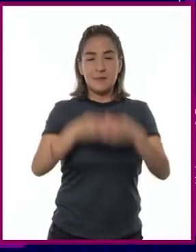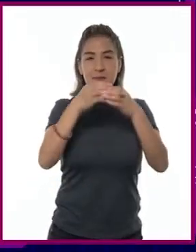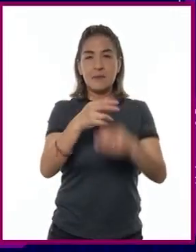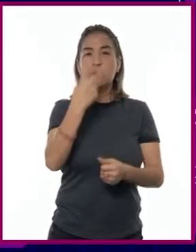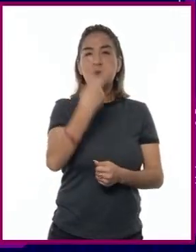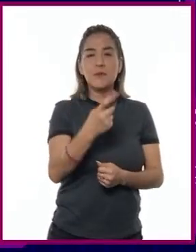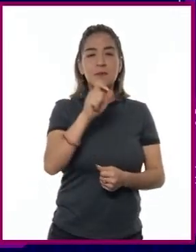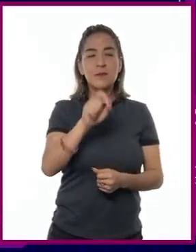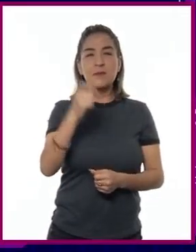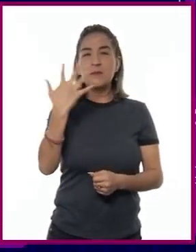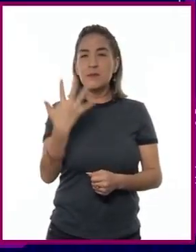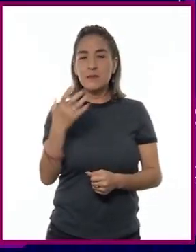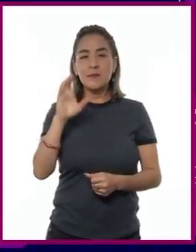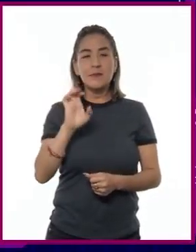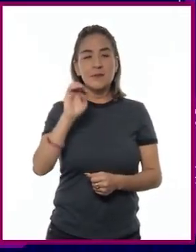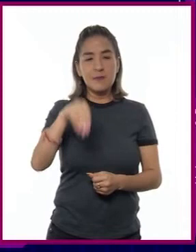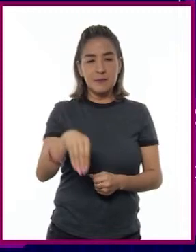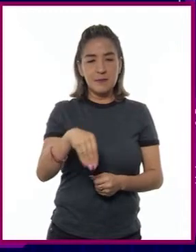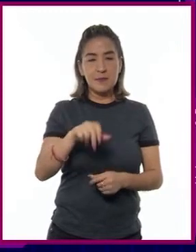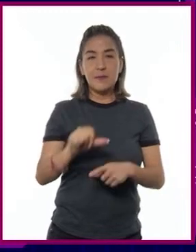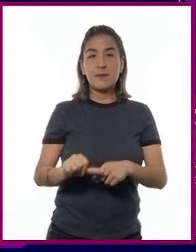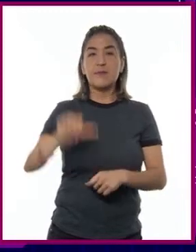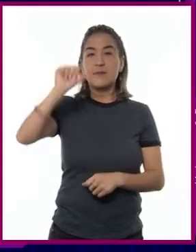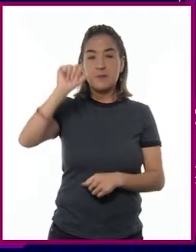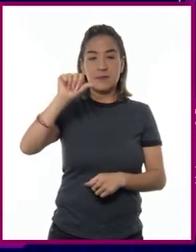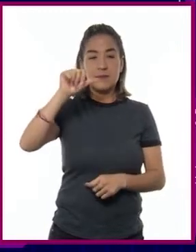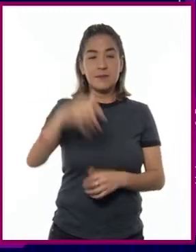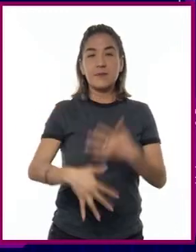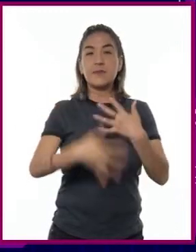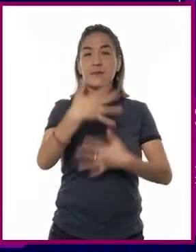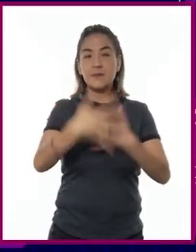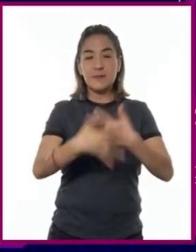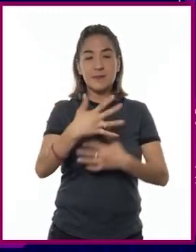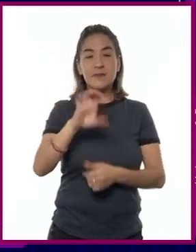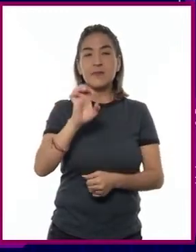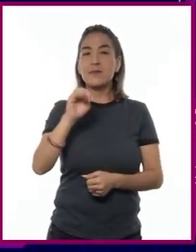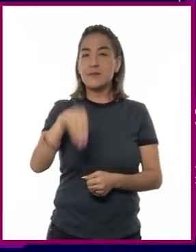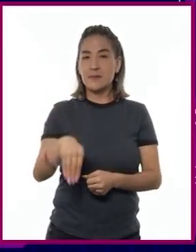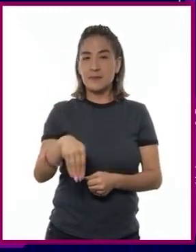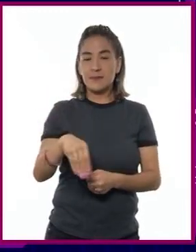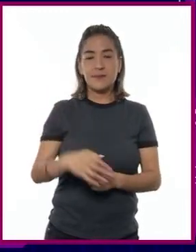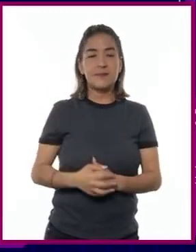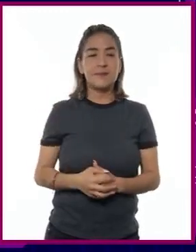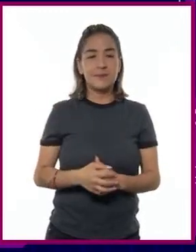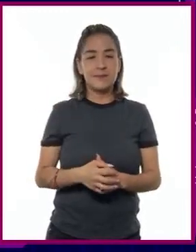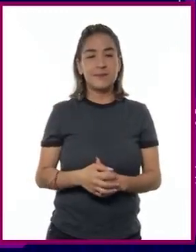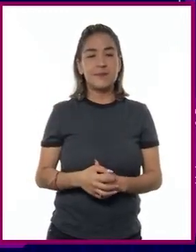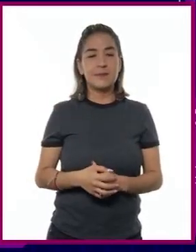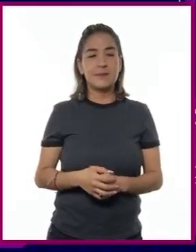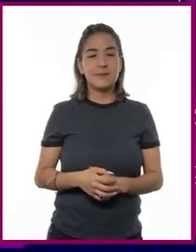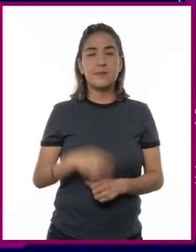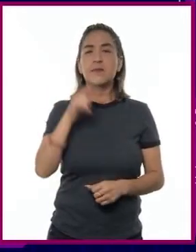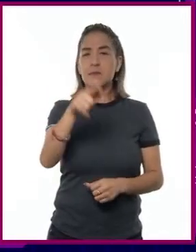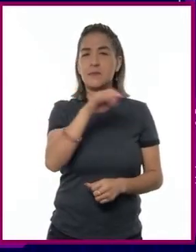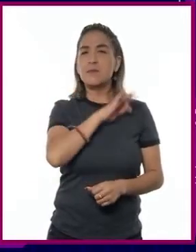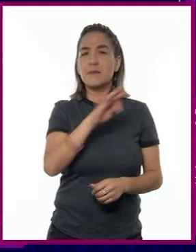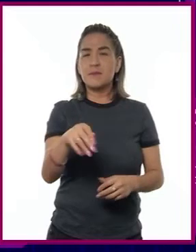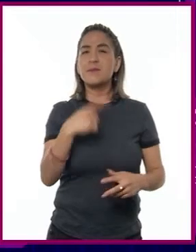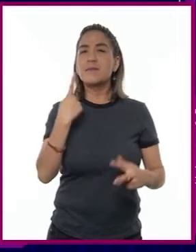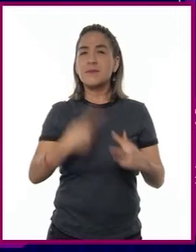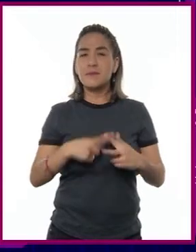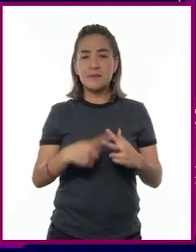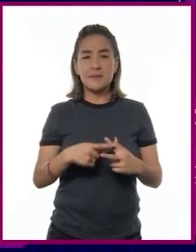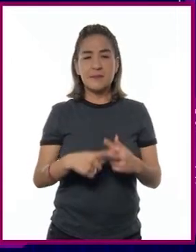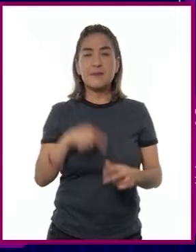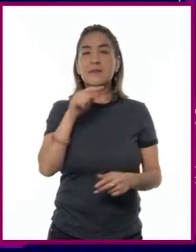2.5 centímetros y cuya altura es de 15 centímetros, se puede calcular el